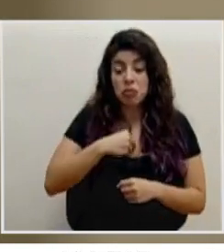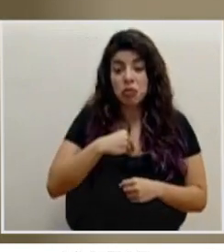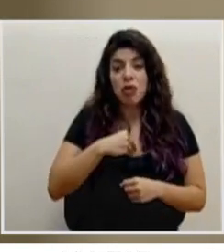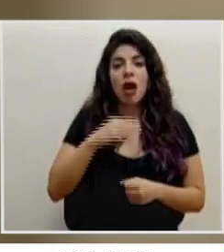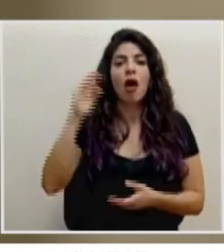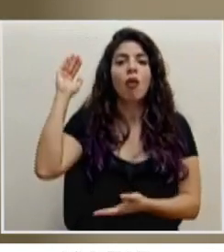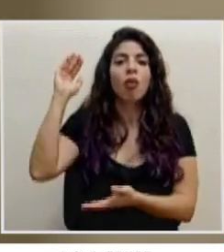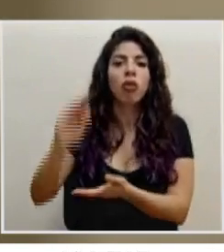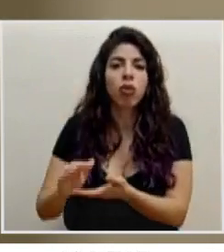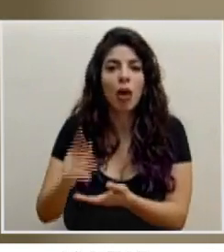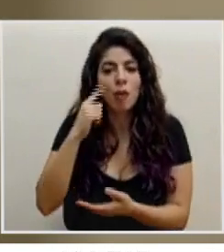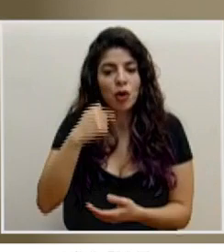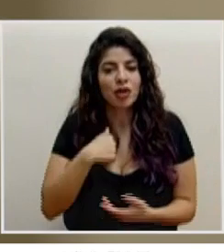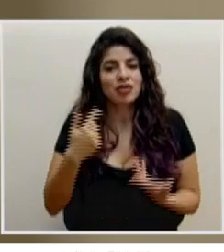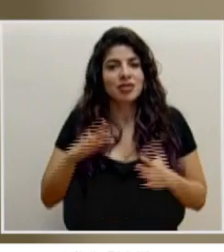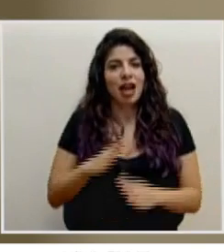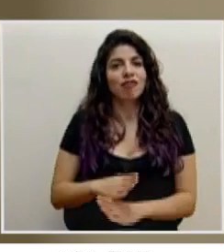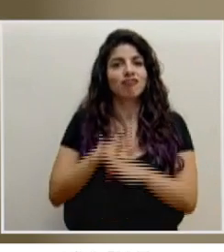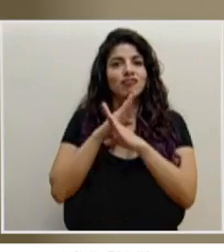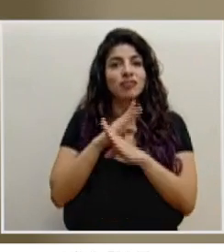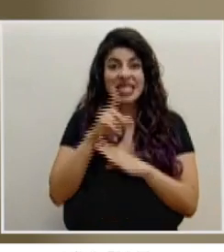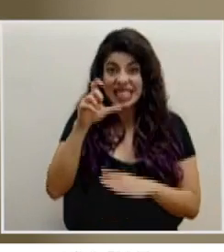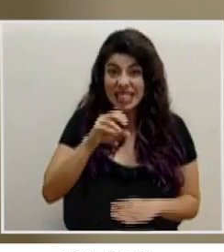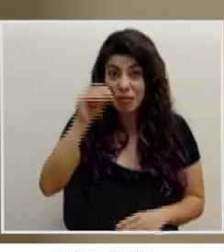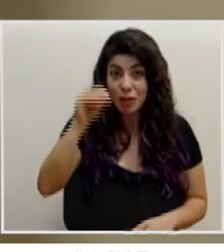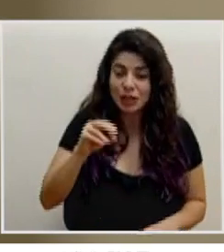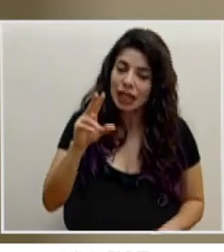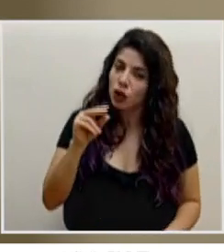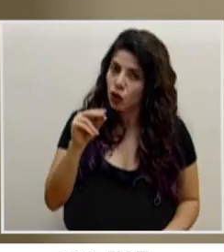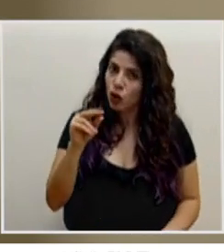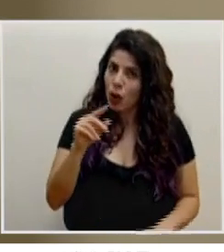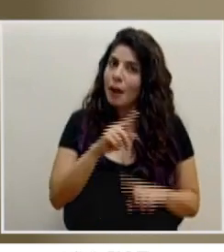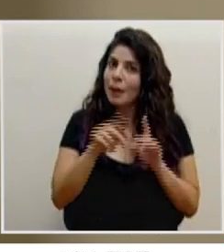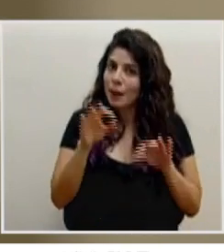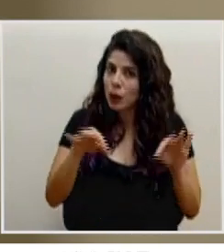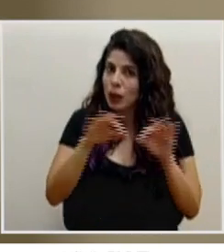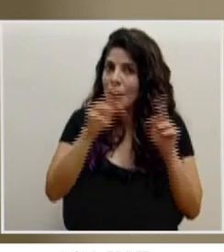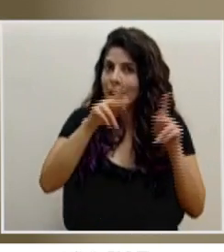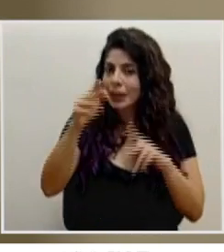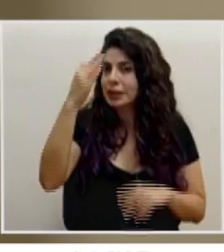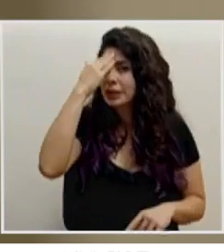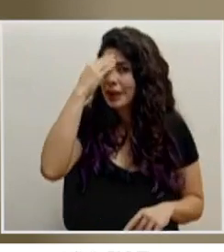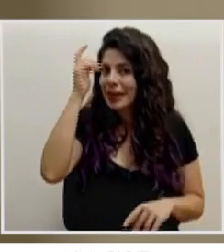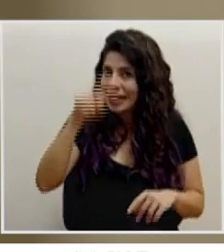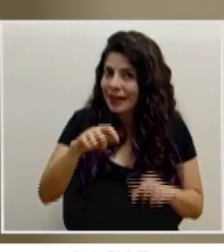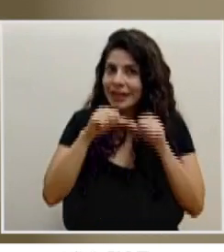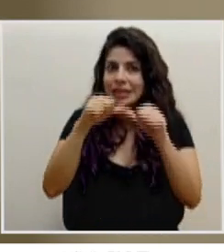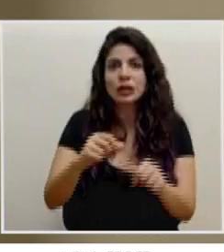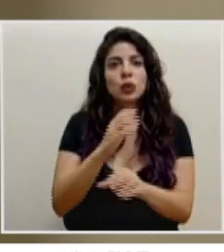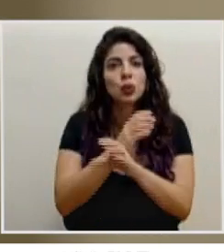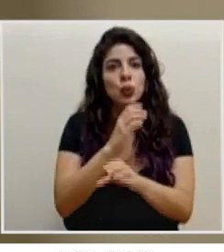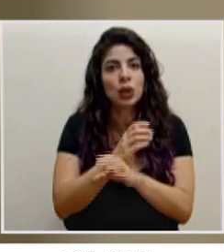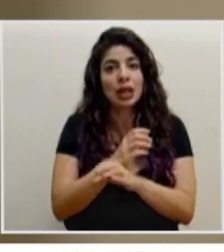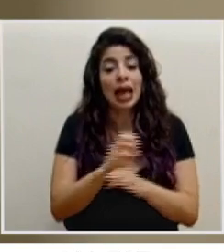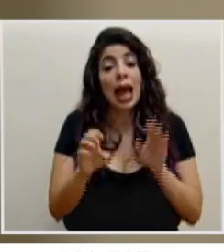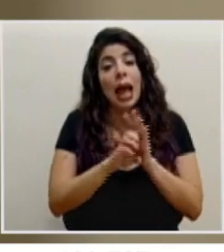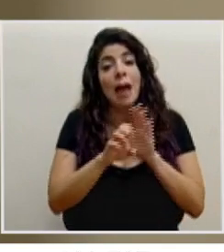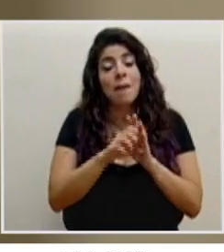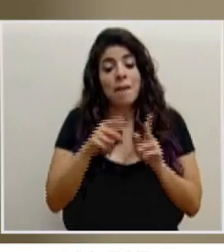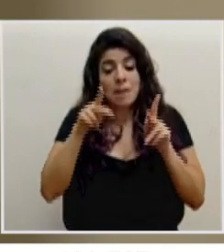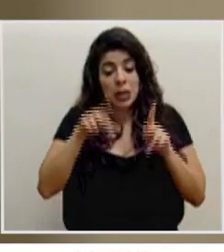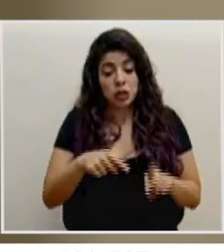baja enormemente. No es tampoco del 100%, y por eso es importante que la gente tiene que seguir cuidándose. Una